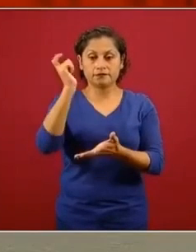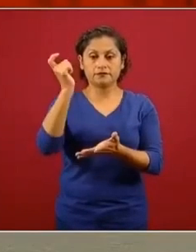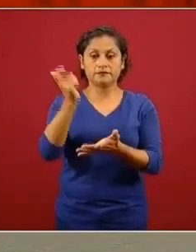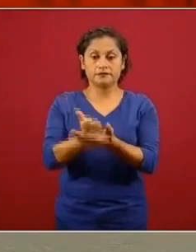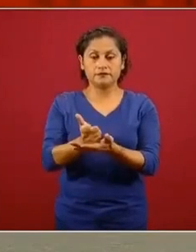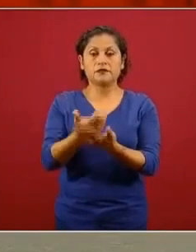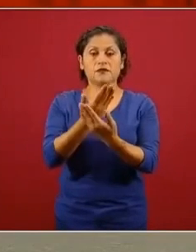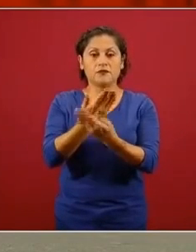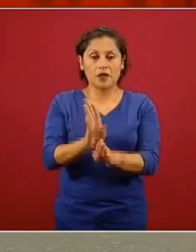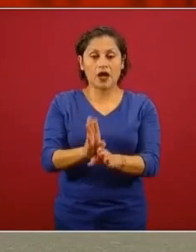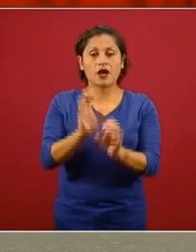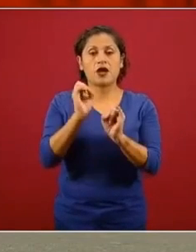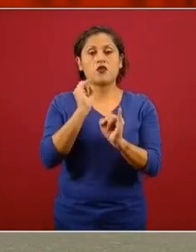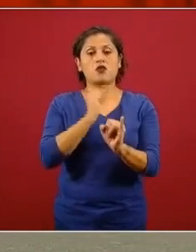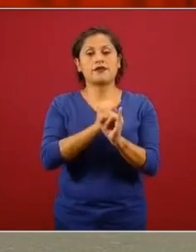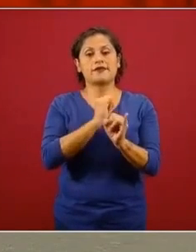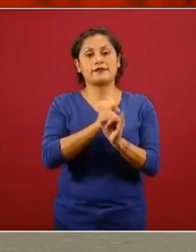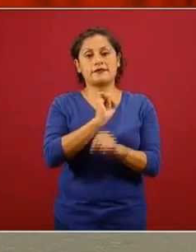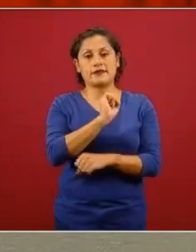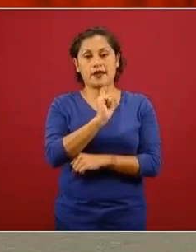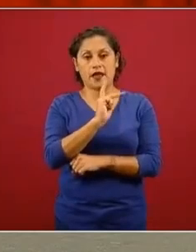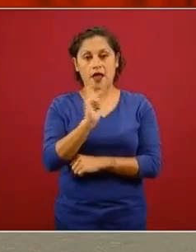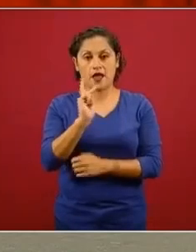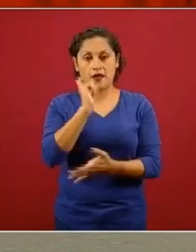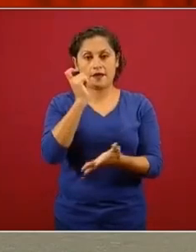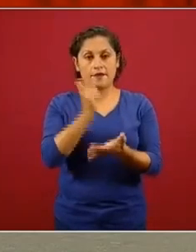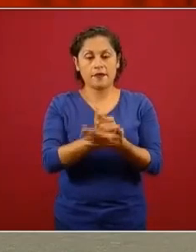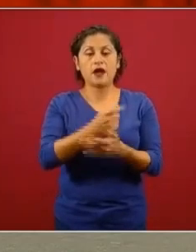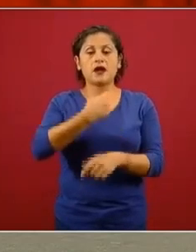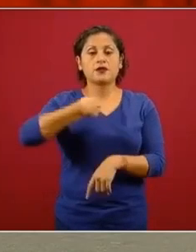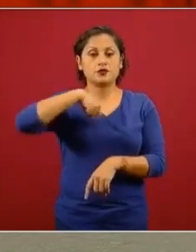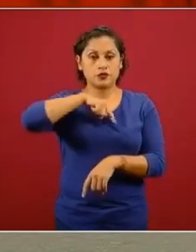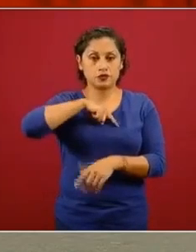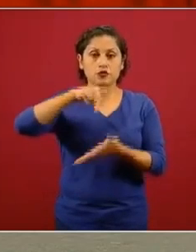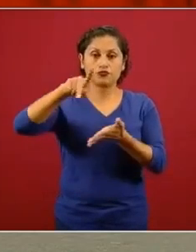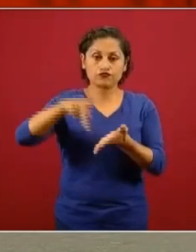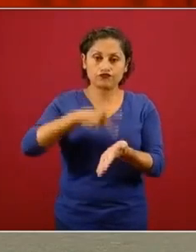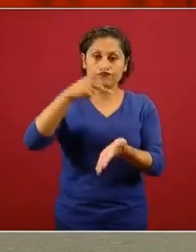internet. Estaremos reiterando esta información,